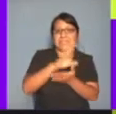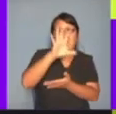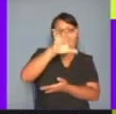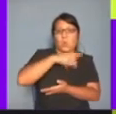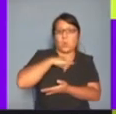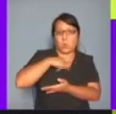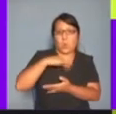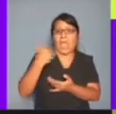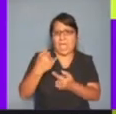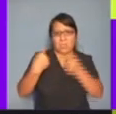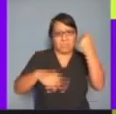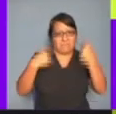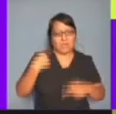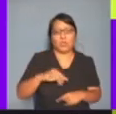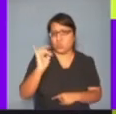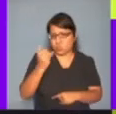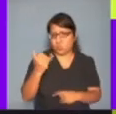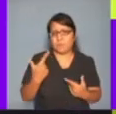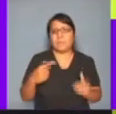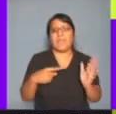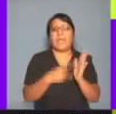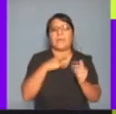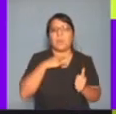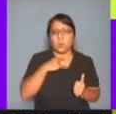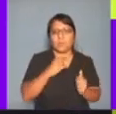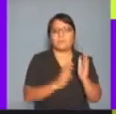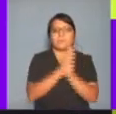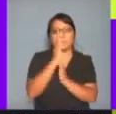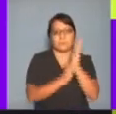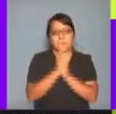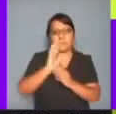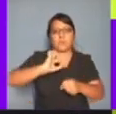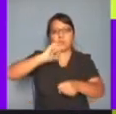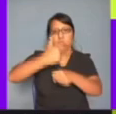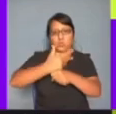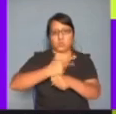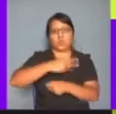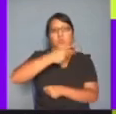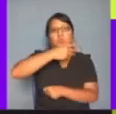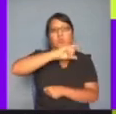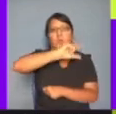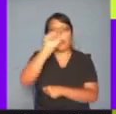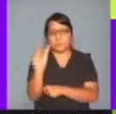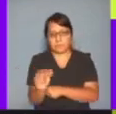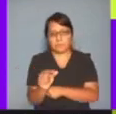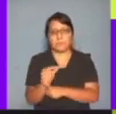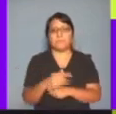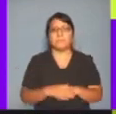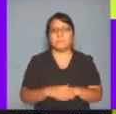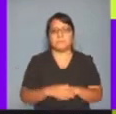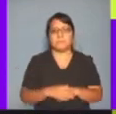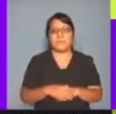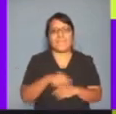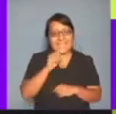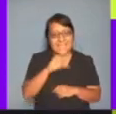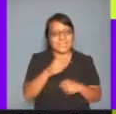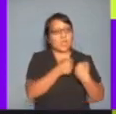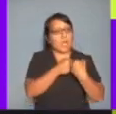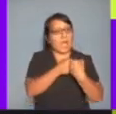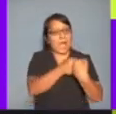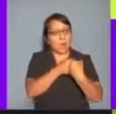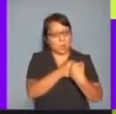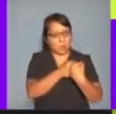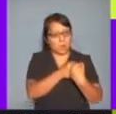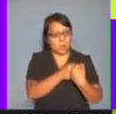supuesto. Hemos hecho San Salvador, San Pedro, Yuto, Maimará. Este acuerdo es con